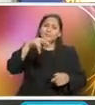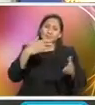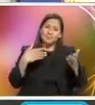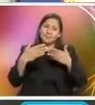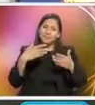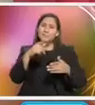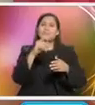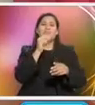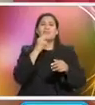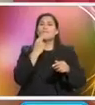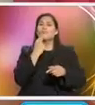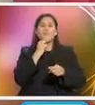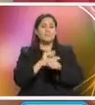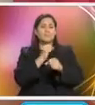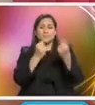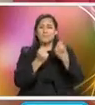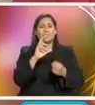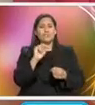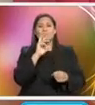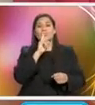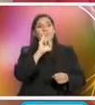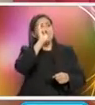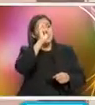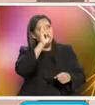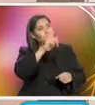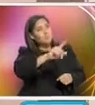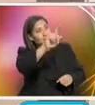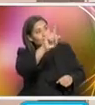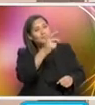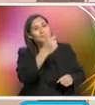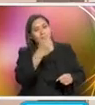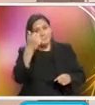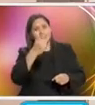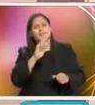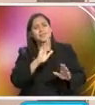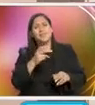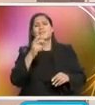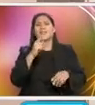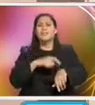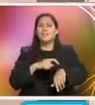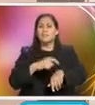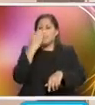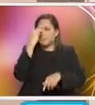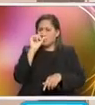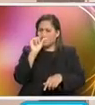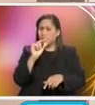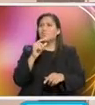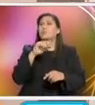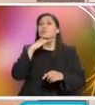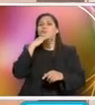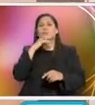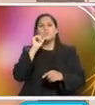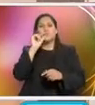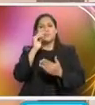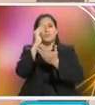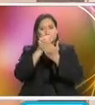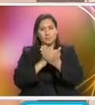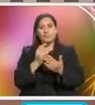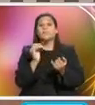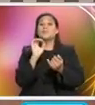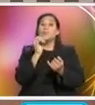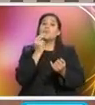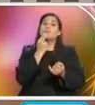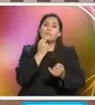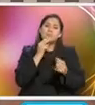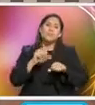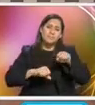o utilizar el transporte público. Realmente son distancias cortas que te llevan menos tiempo y contaminas menos, ¿no? Sí, y la bicicleta,